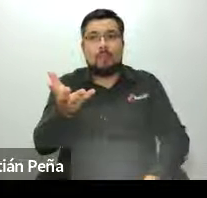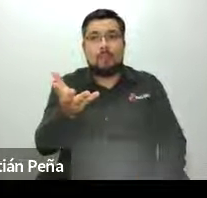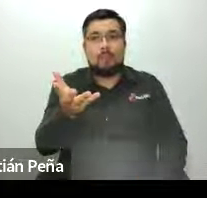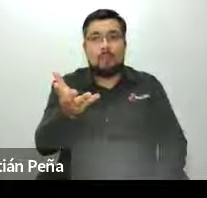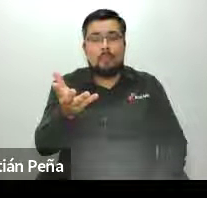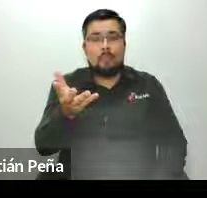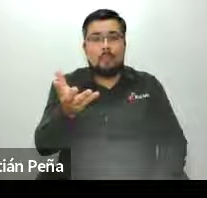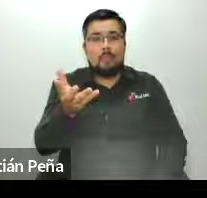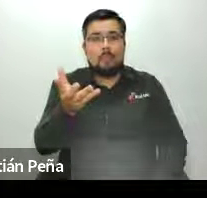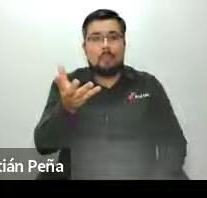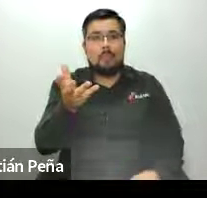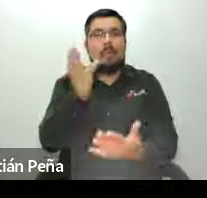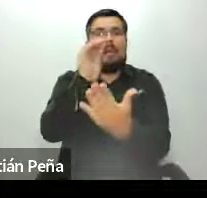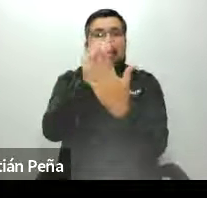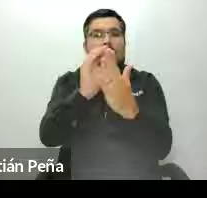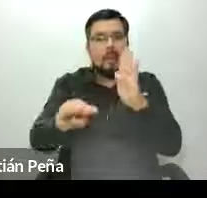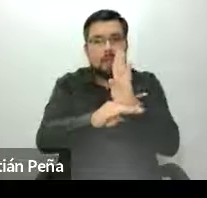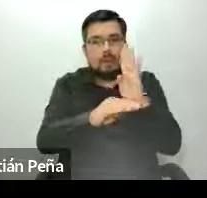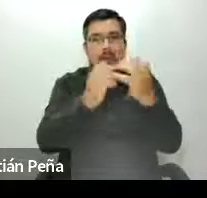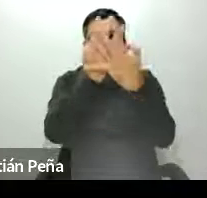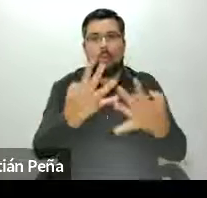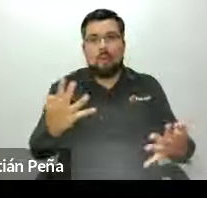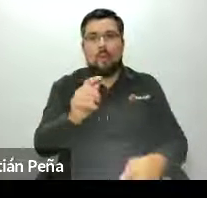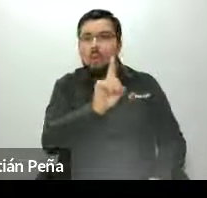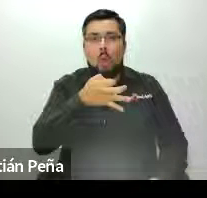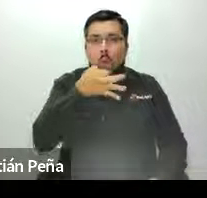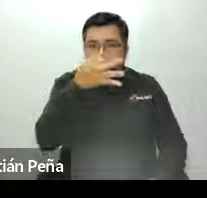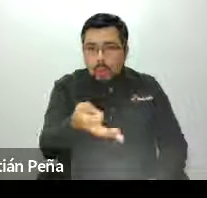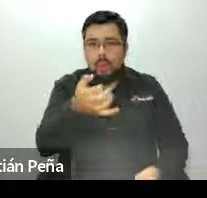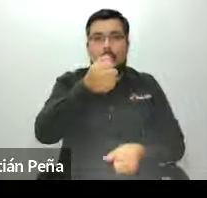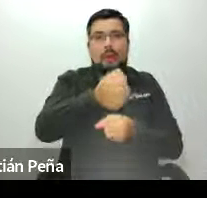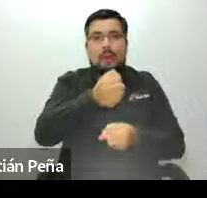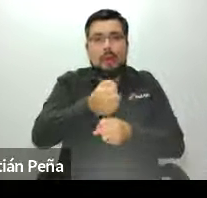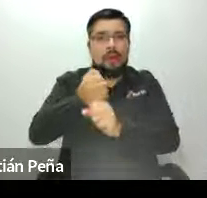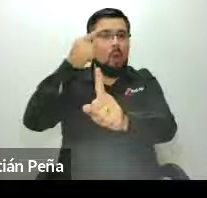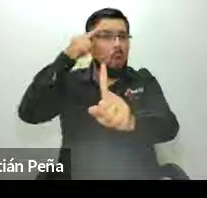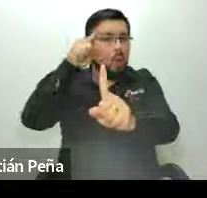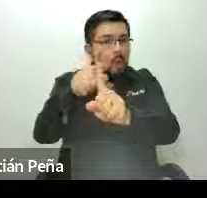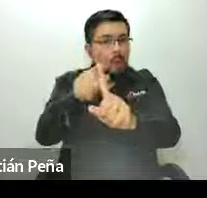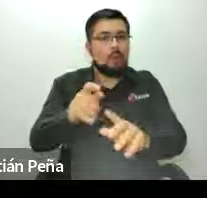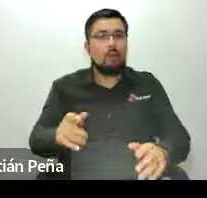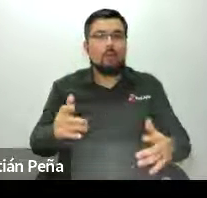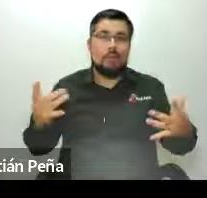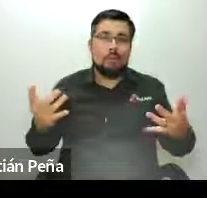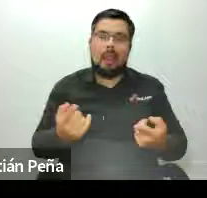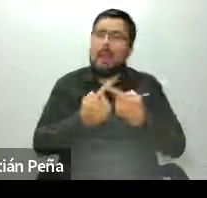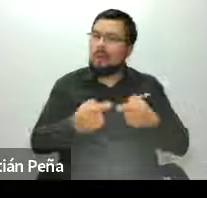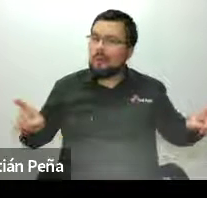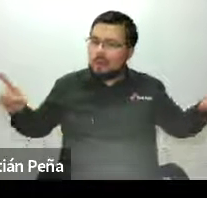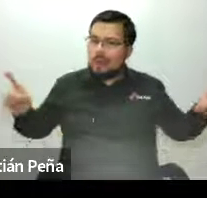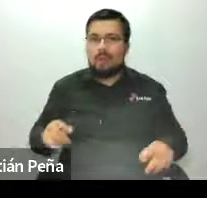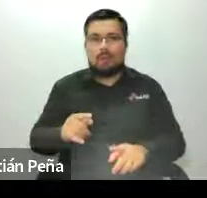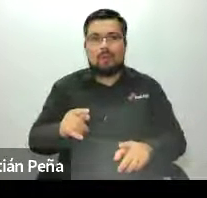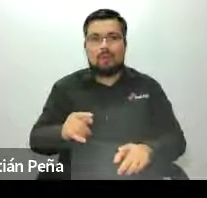del ministerio, ¿no? No nos dice que no hay que trabajar con los objetivos complementarios, al contrario, son objetivos que habría que considerar, ¿no es cierto?, si es